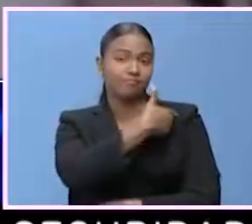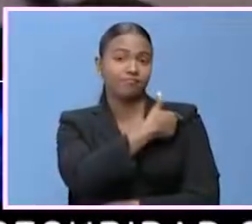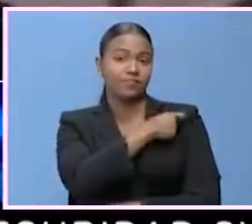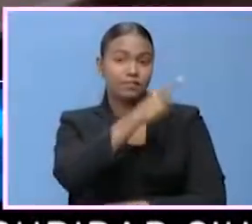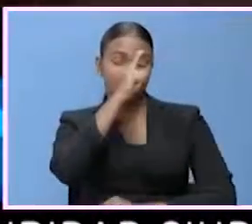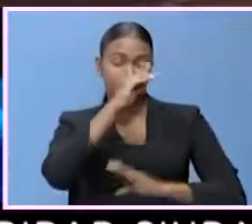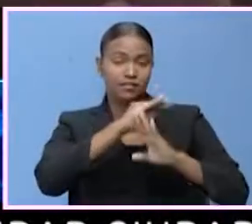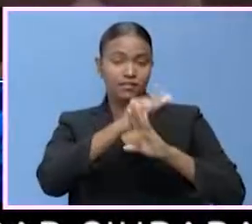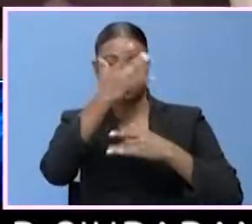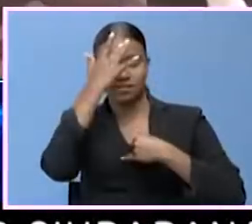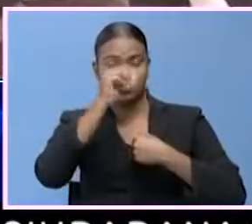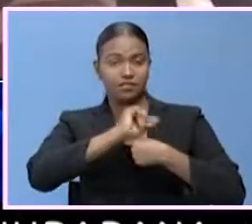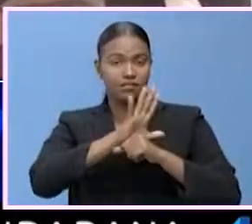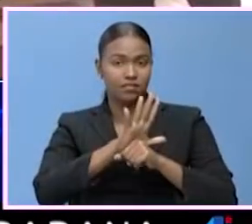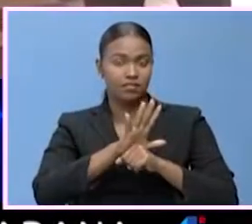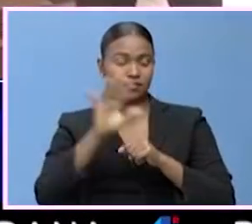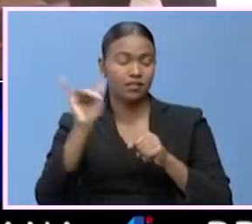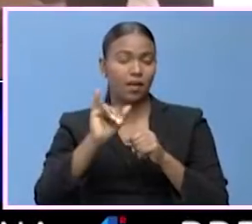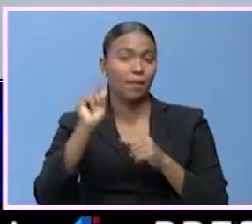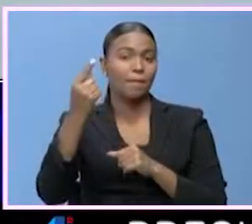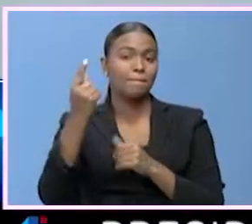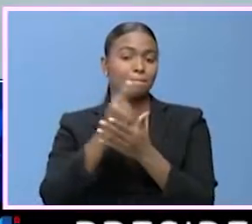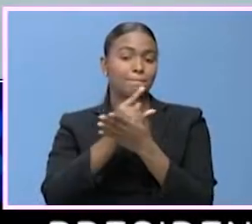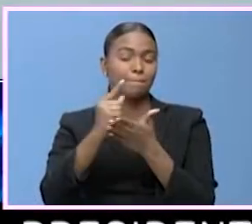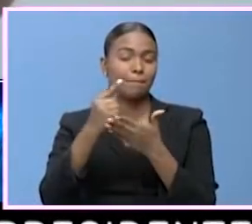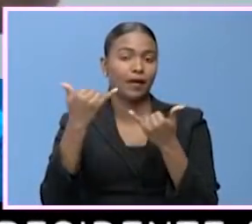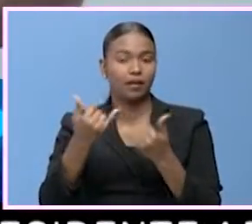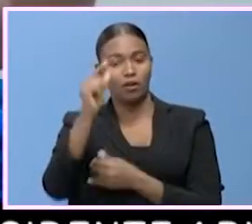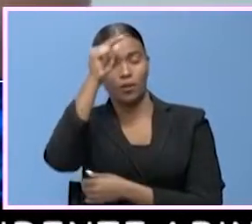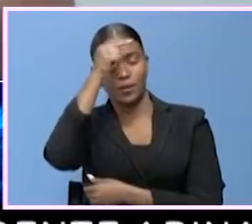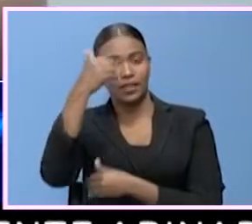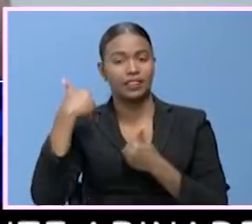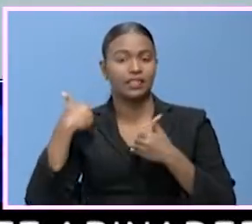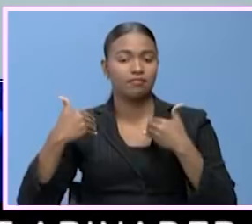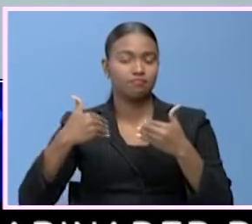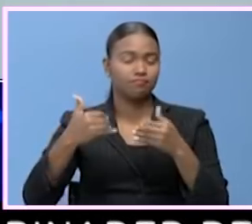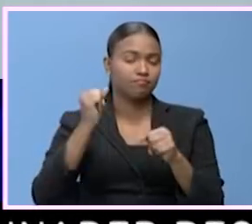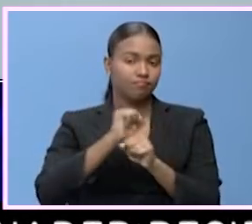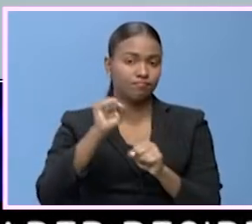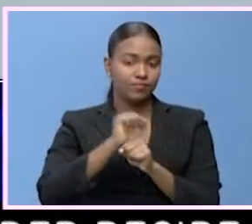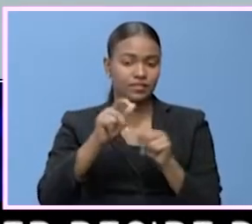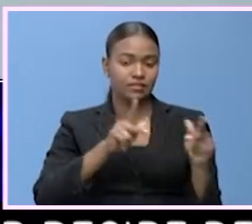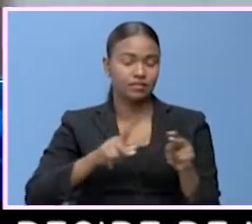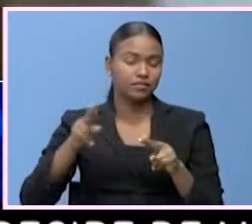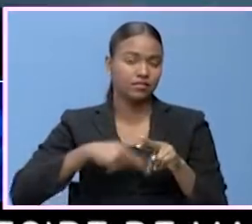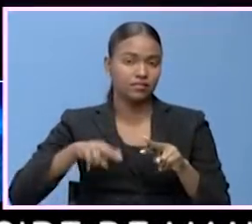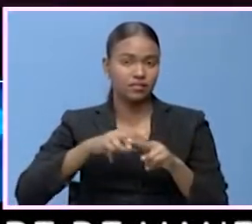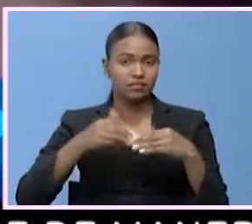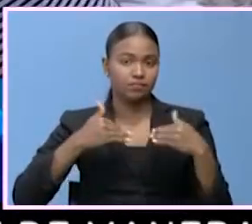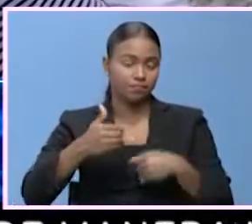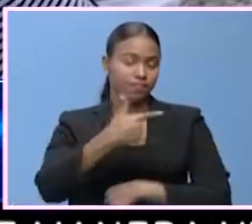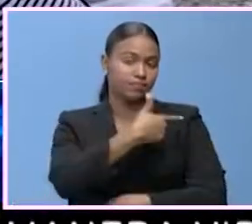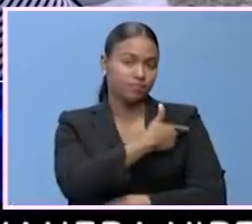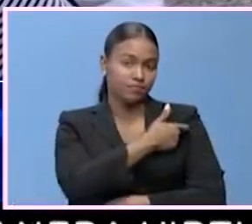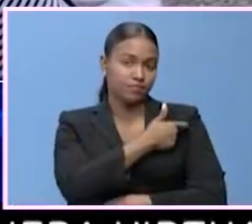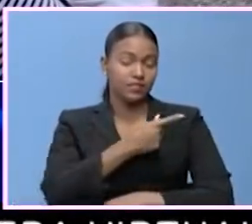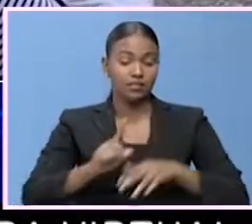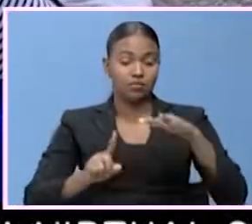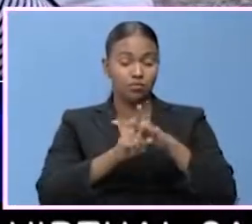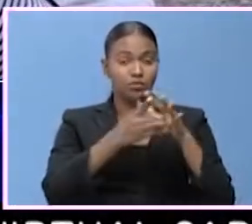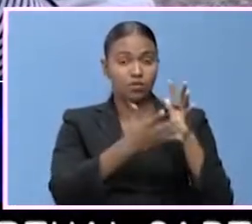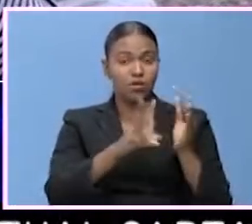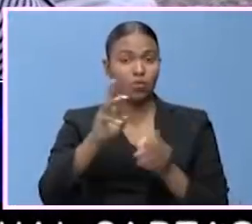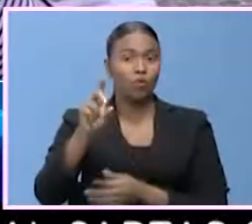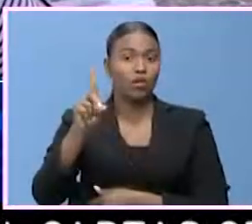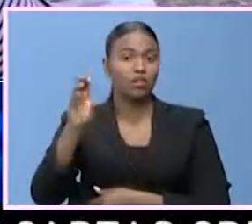vacuna contra el COVID-19 en las primeras semanas que el gobierno lleva ejecutando el Plan Nacional de Vacunación. Pese a esto, Waldo